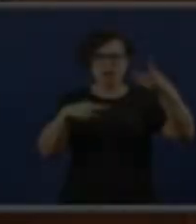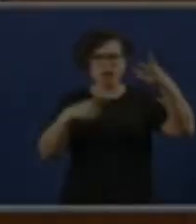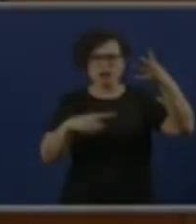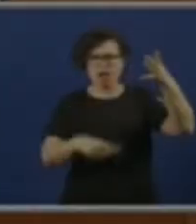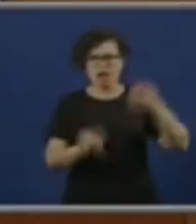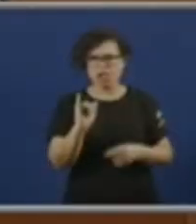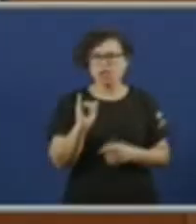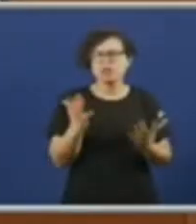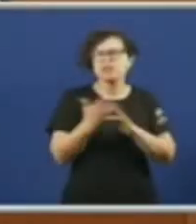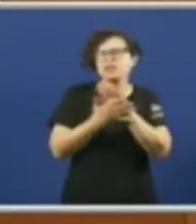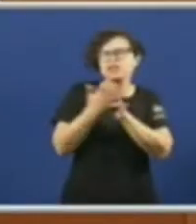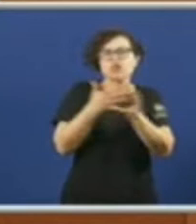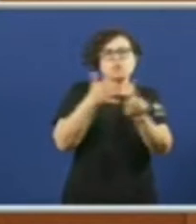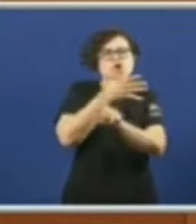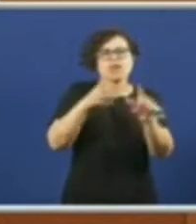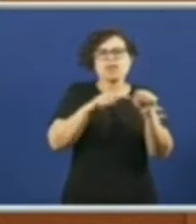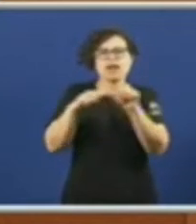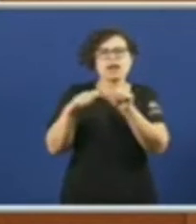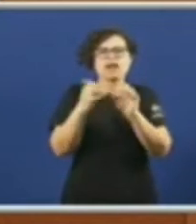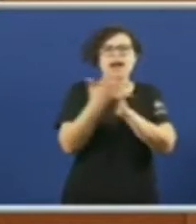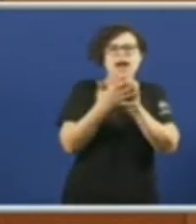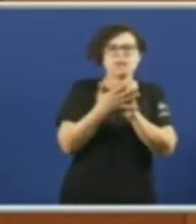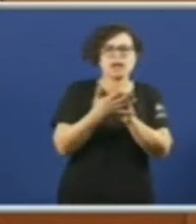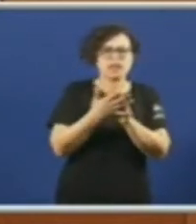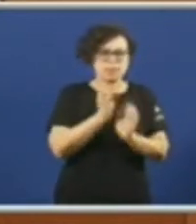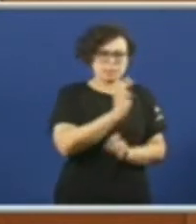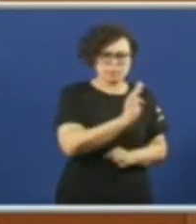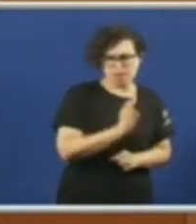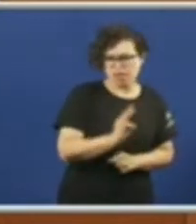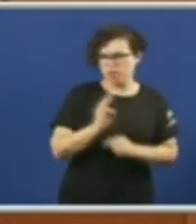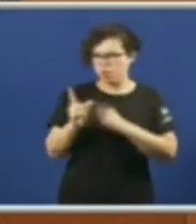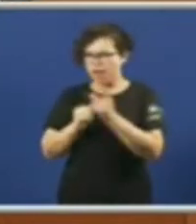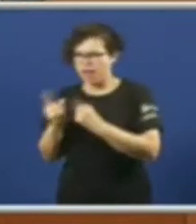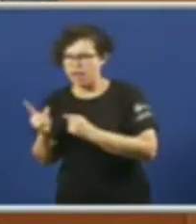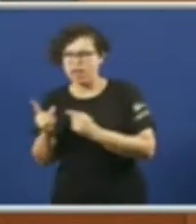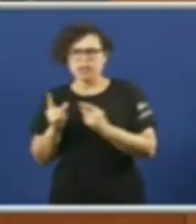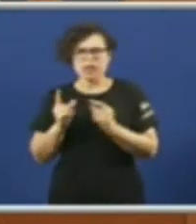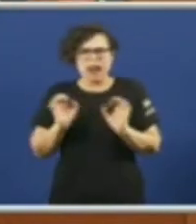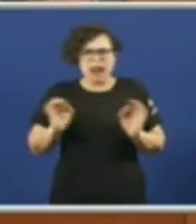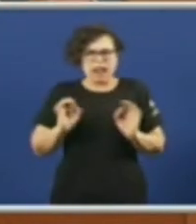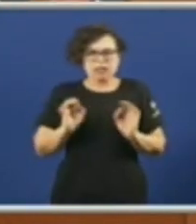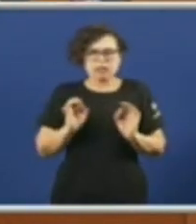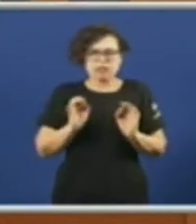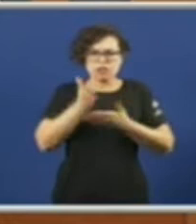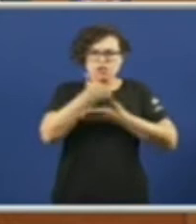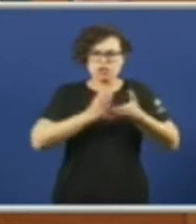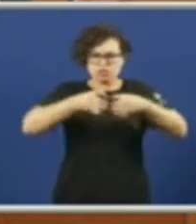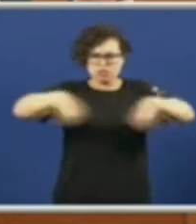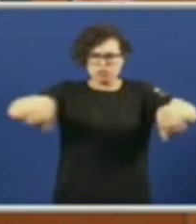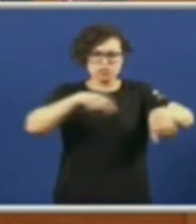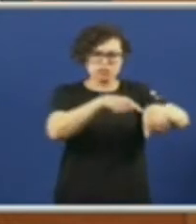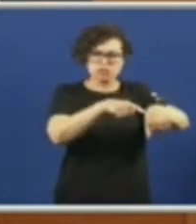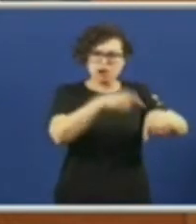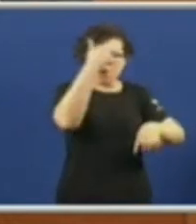Contra a violencia de género, para mí non hai siglas. Hai dous bandos, os asesinos e os